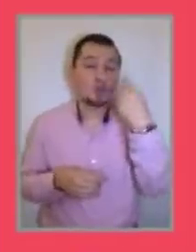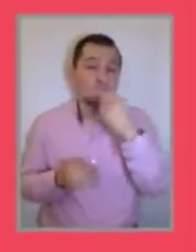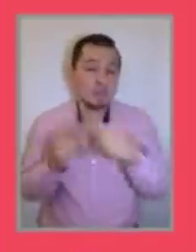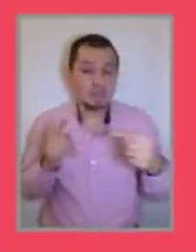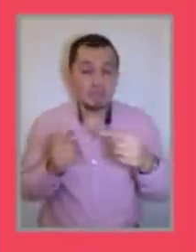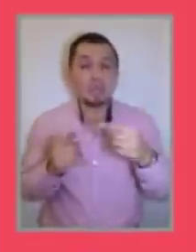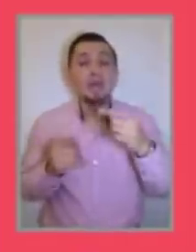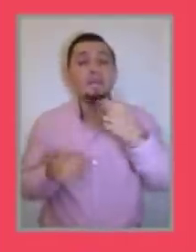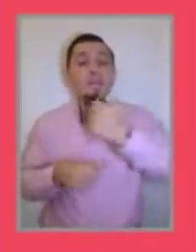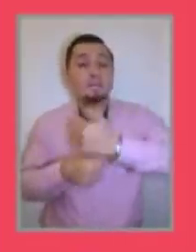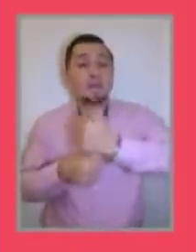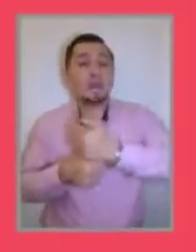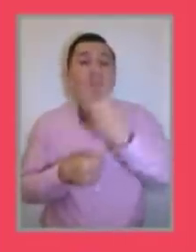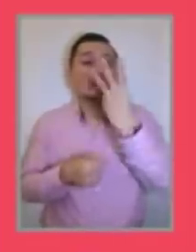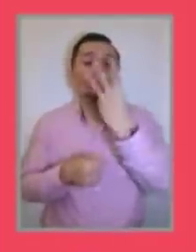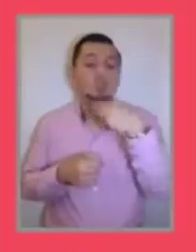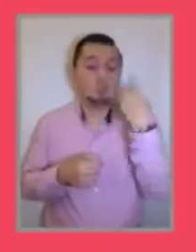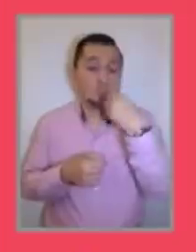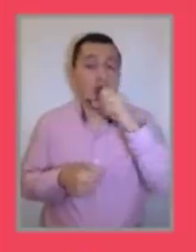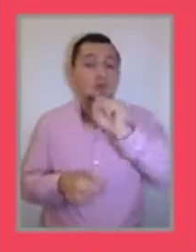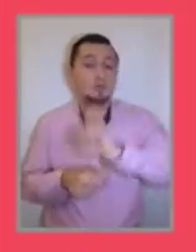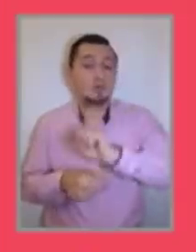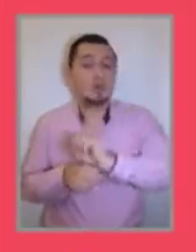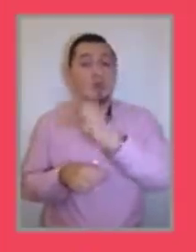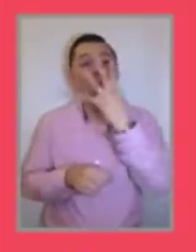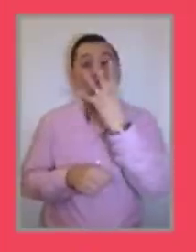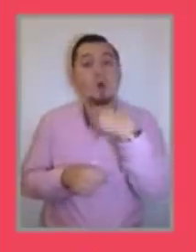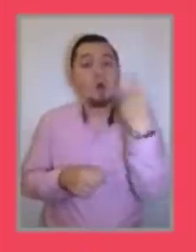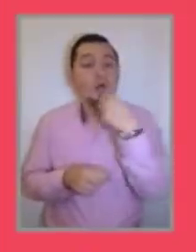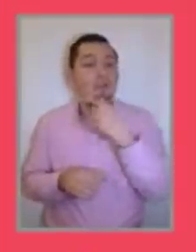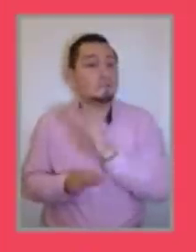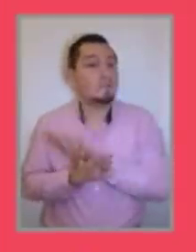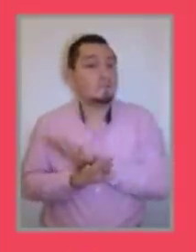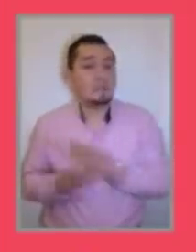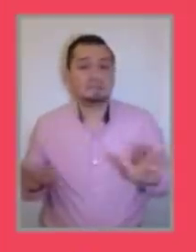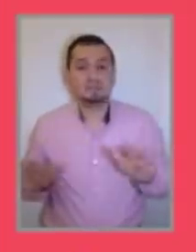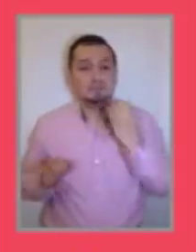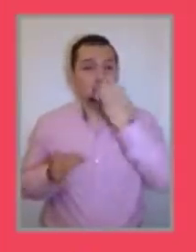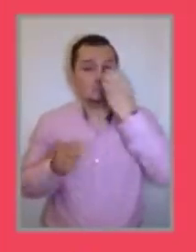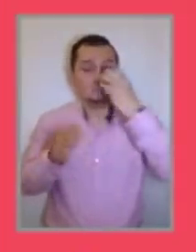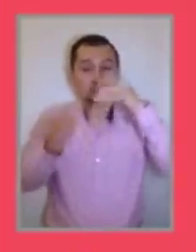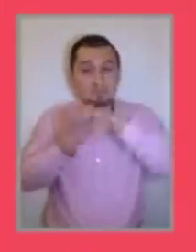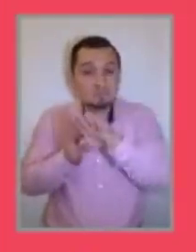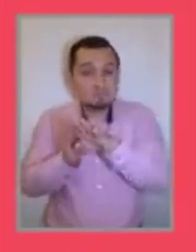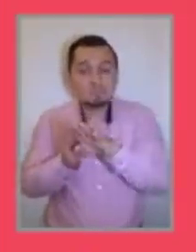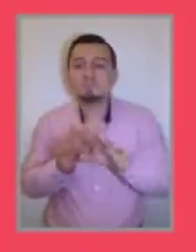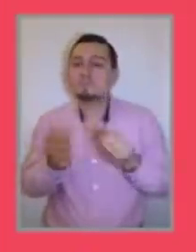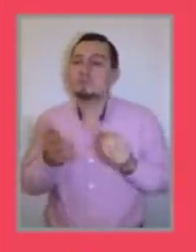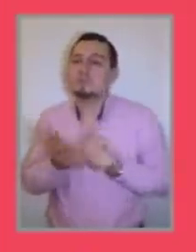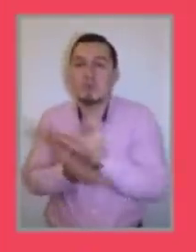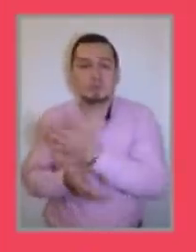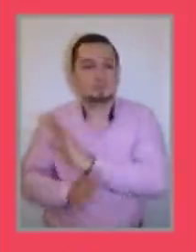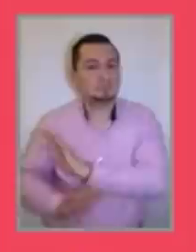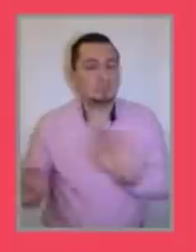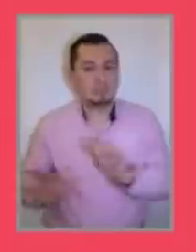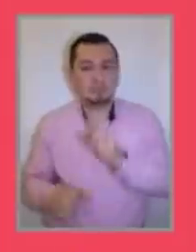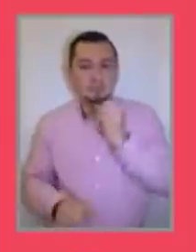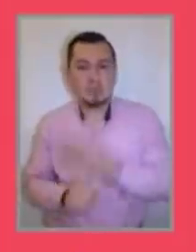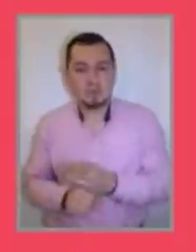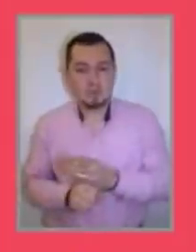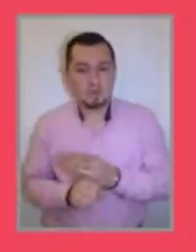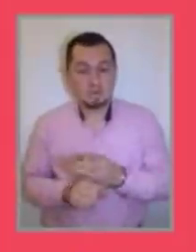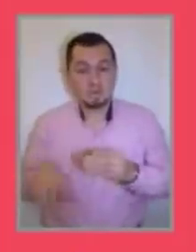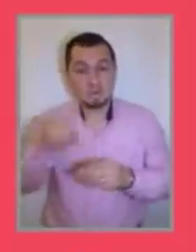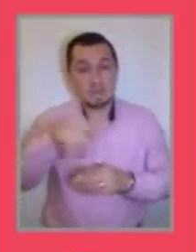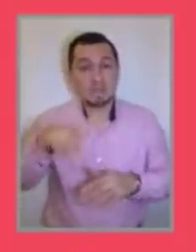3 horas y en el caso de secundaria 4 horas. Ahí hay consideraciones especiales con procesos de